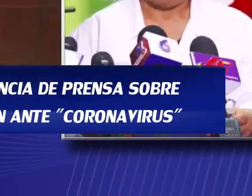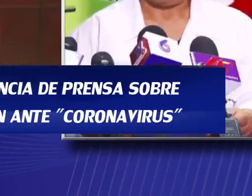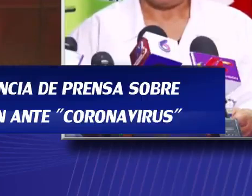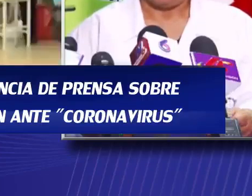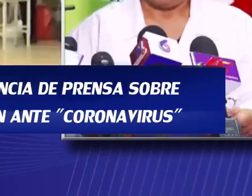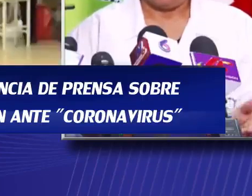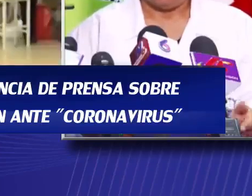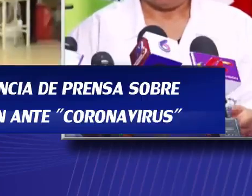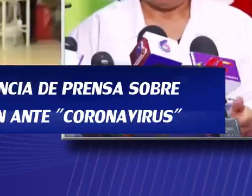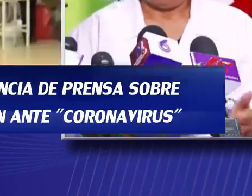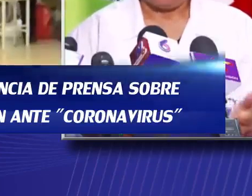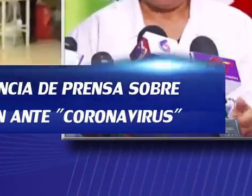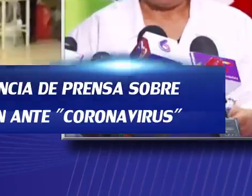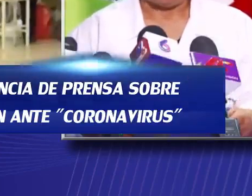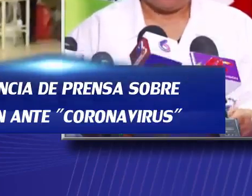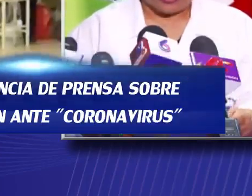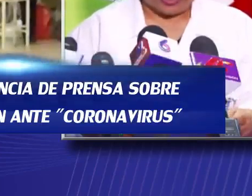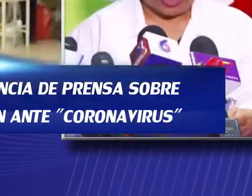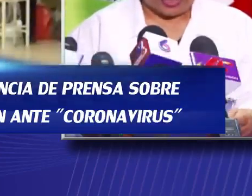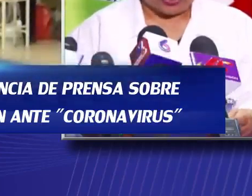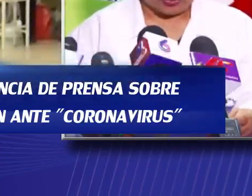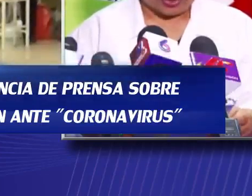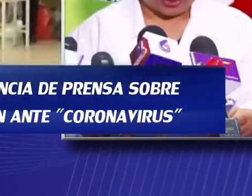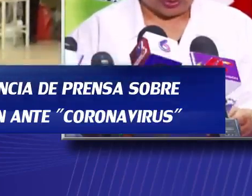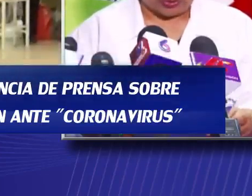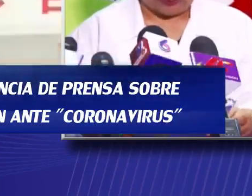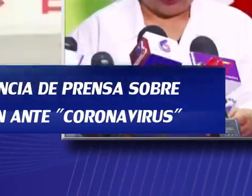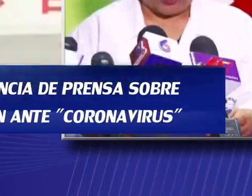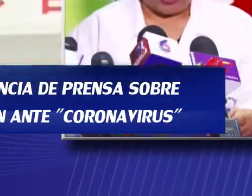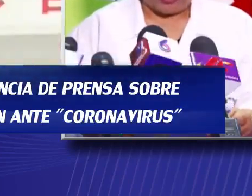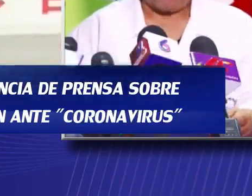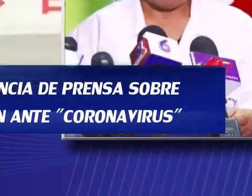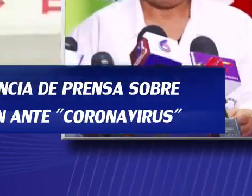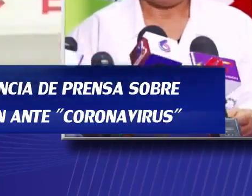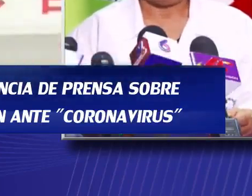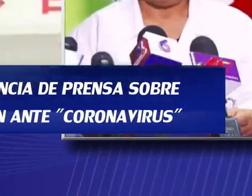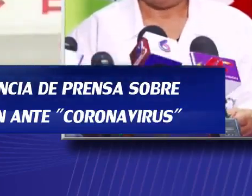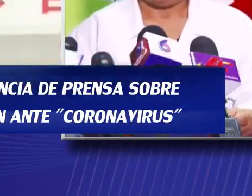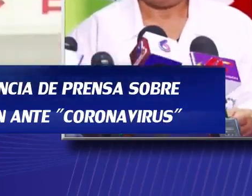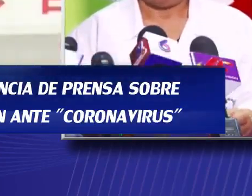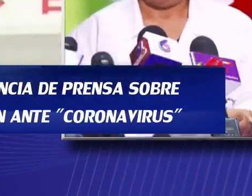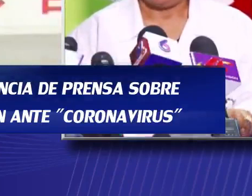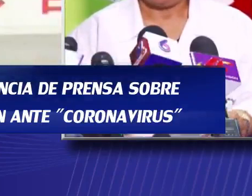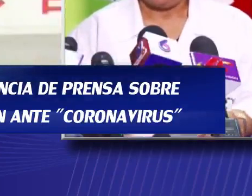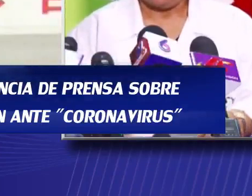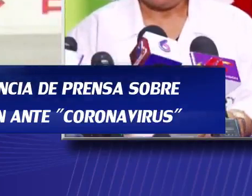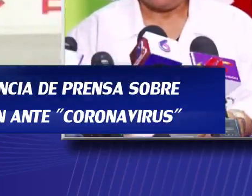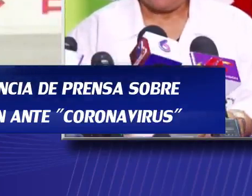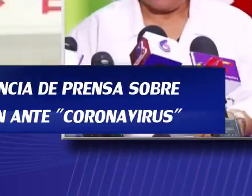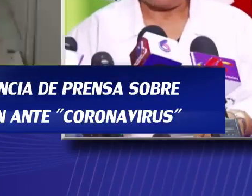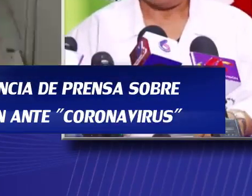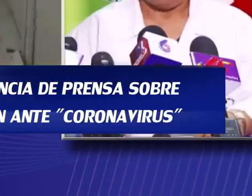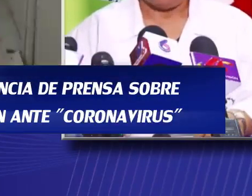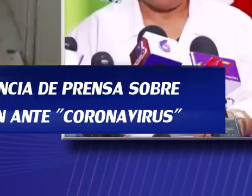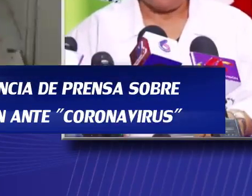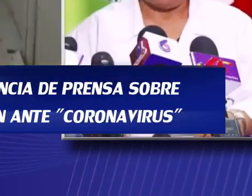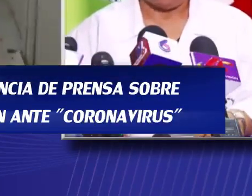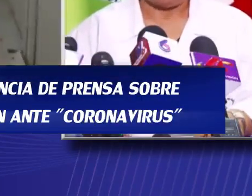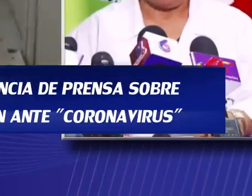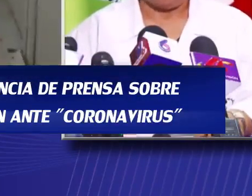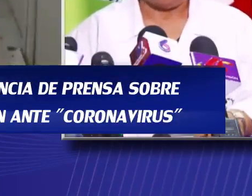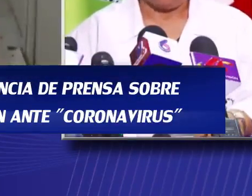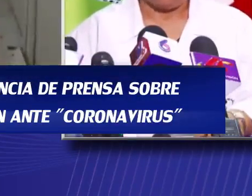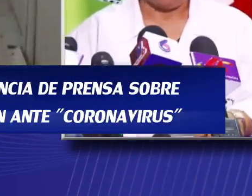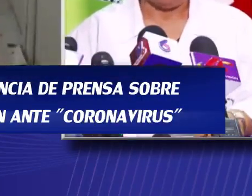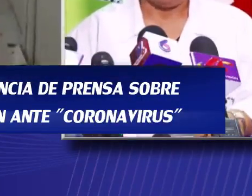tienen cuadros crónicos de base en su desarrollo. Es importante para nosotros también que ante cualquier